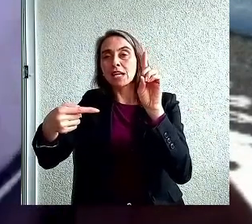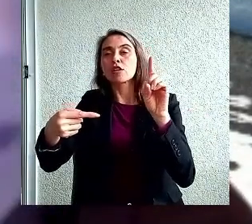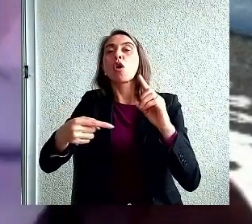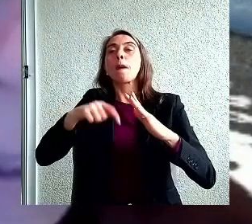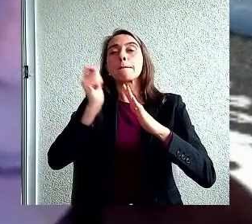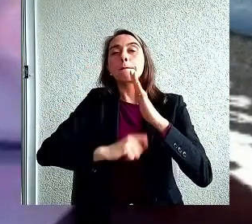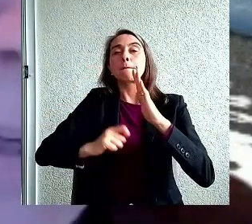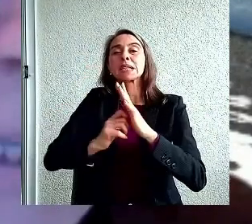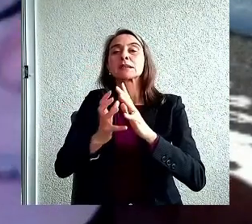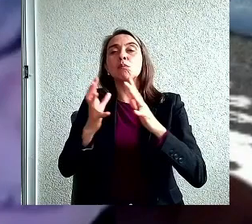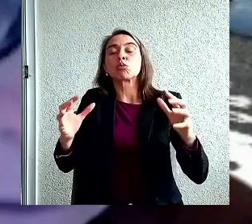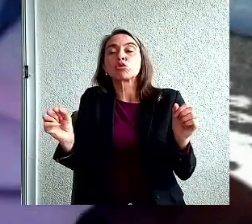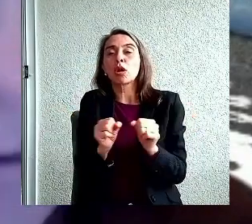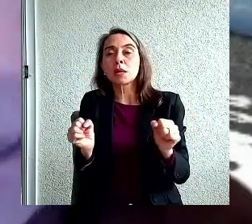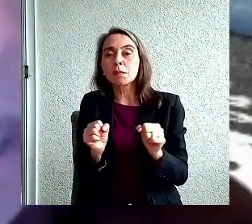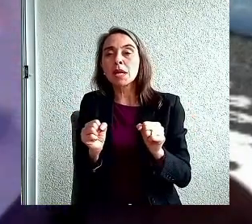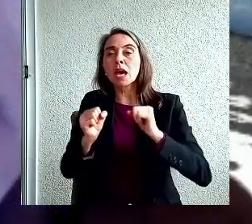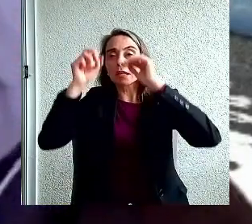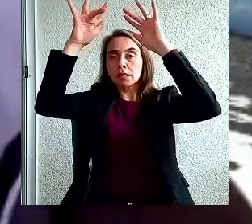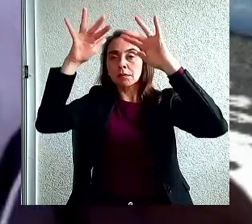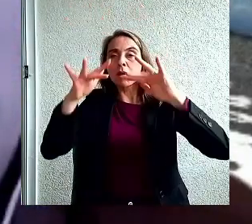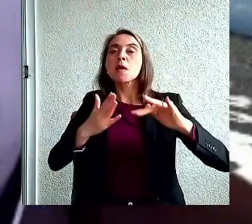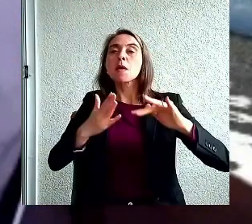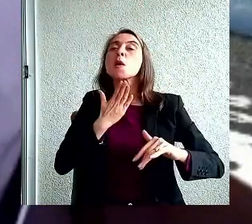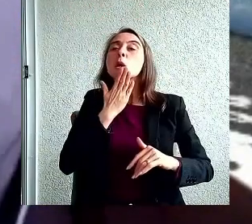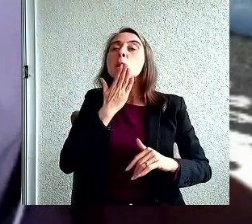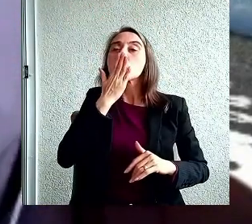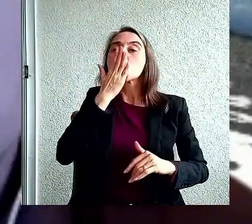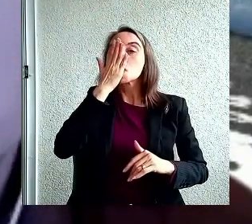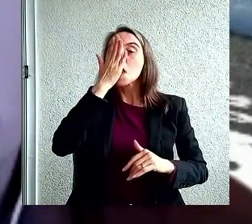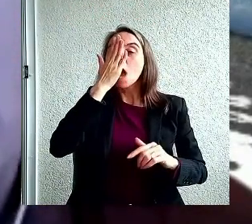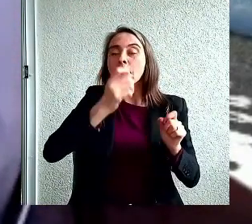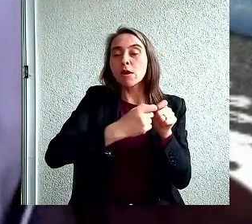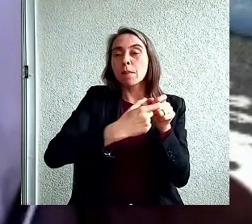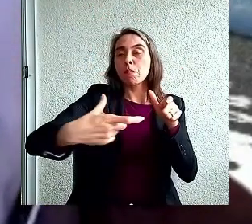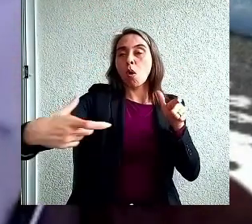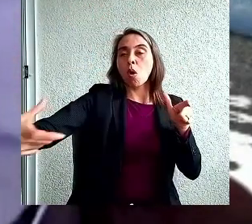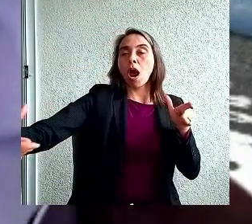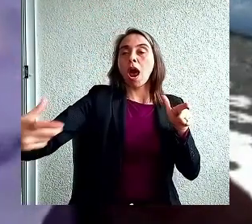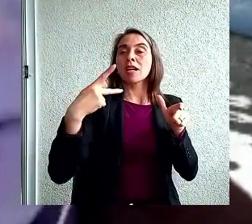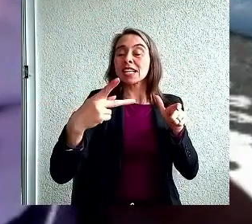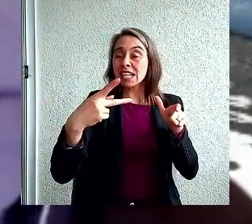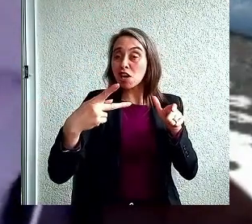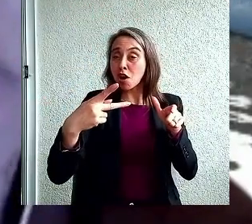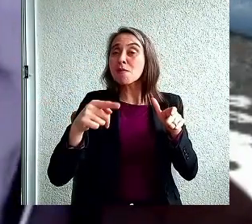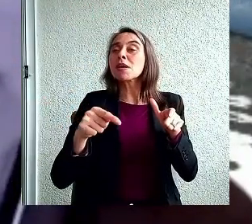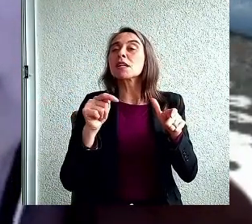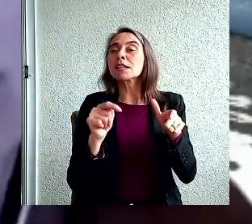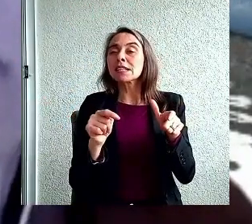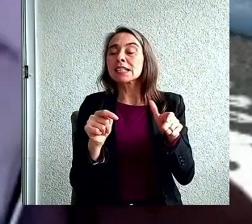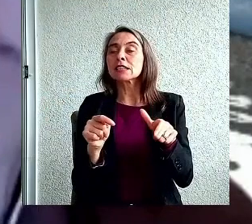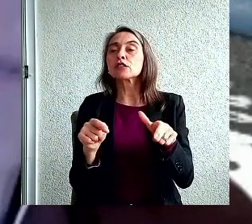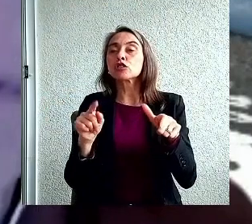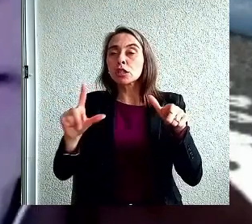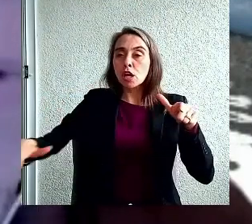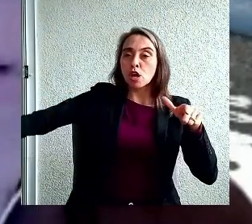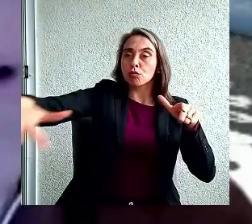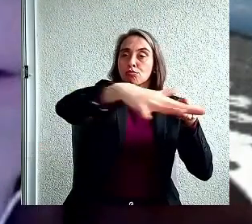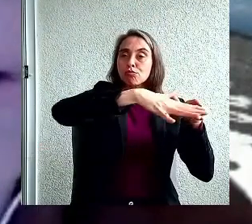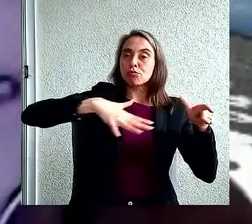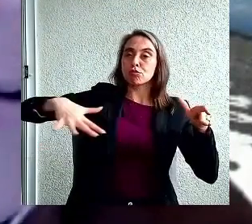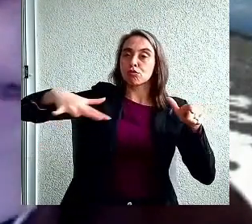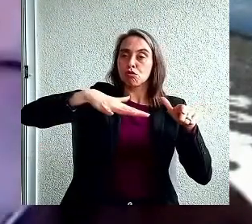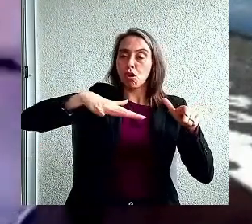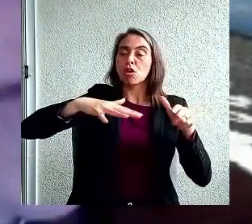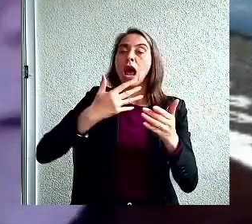genera un espacio, un territorio donde ocurren ciertos procesos que no van a ocurrir cuando esa temperatura aumente y